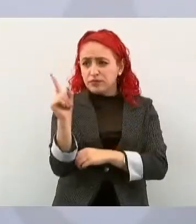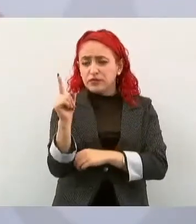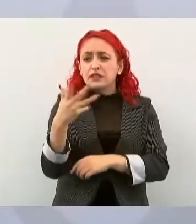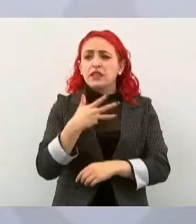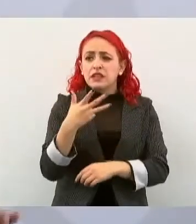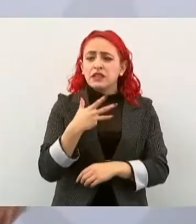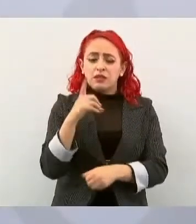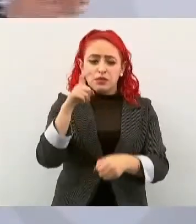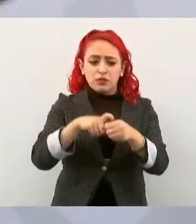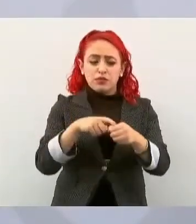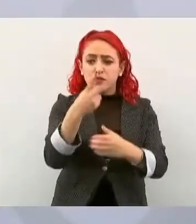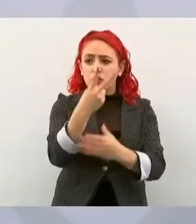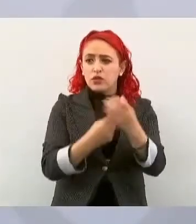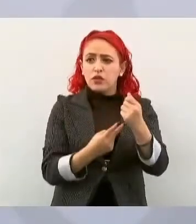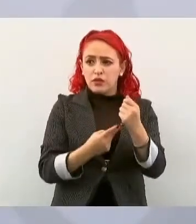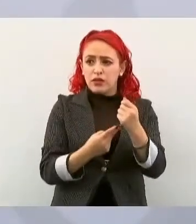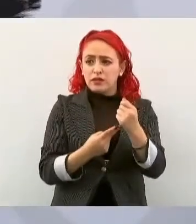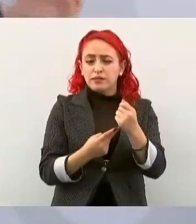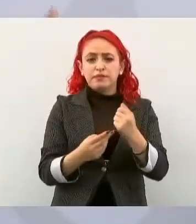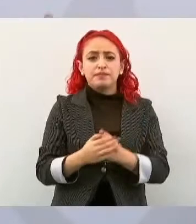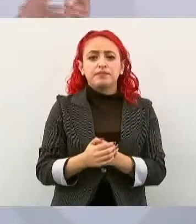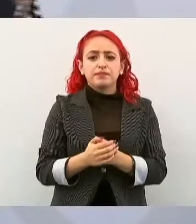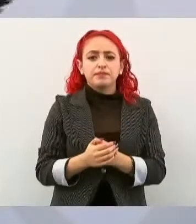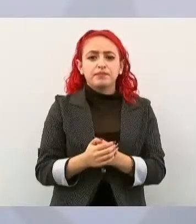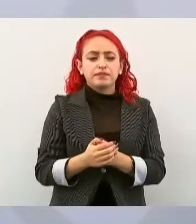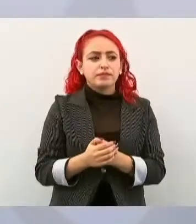tenemos el doble de